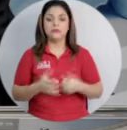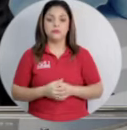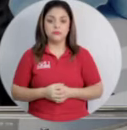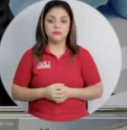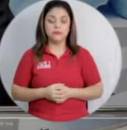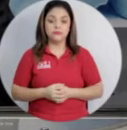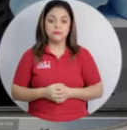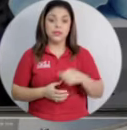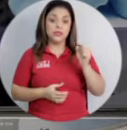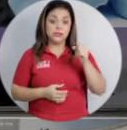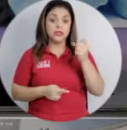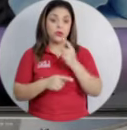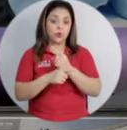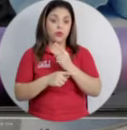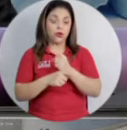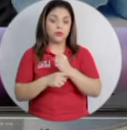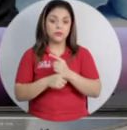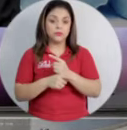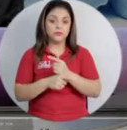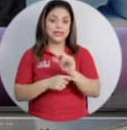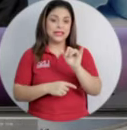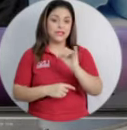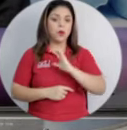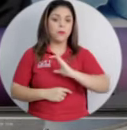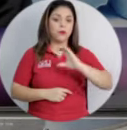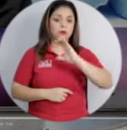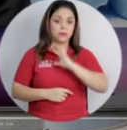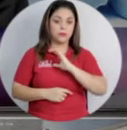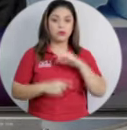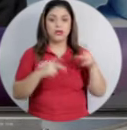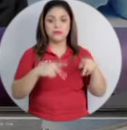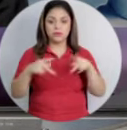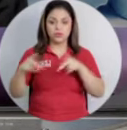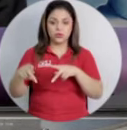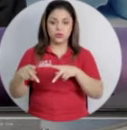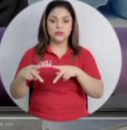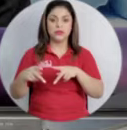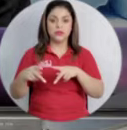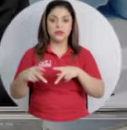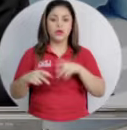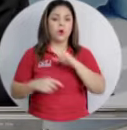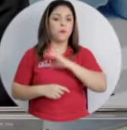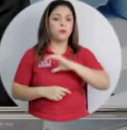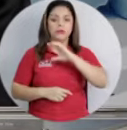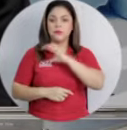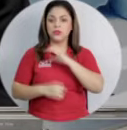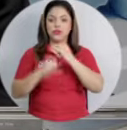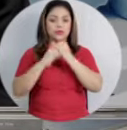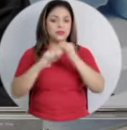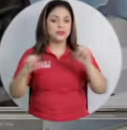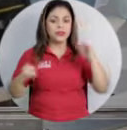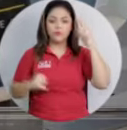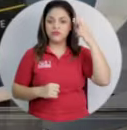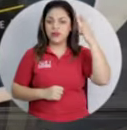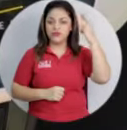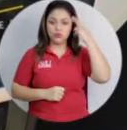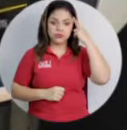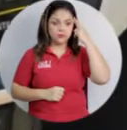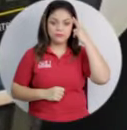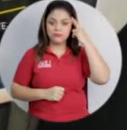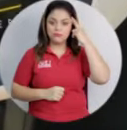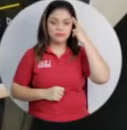esos son los comportamientos, desde el punto de vista del ser humano, en economía le decimos es un comportamiento irracional. En